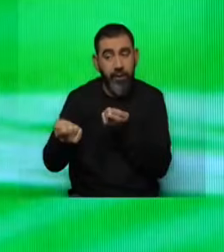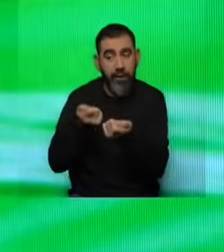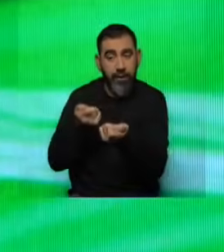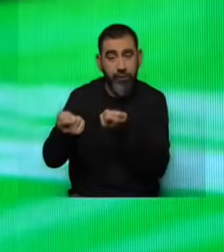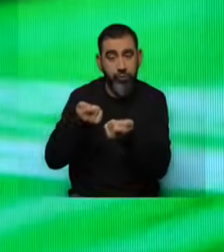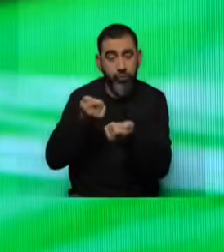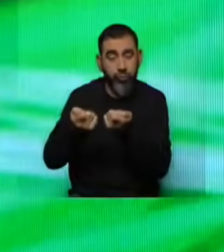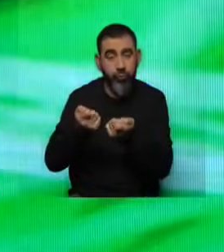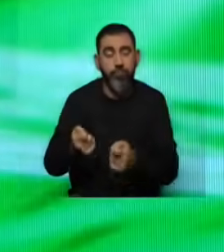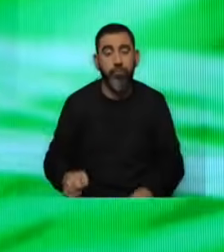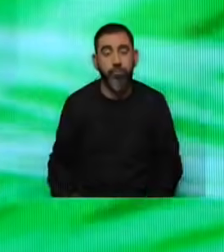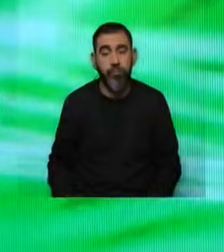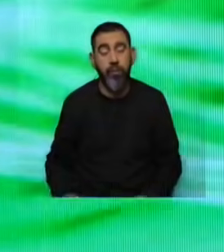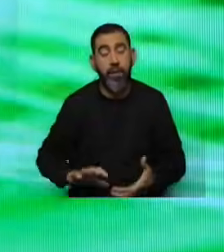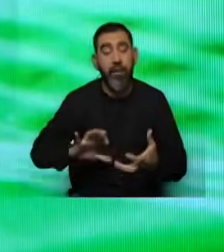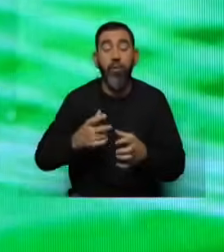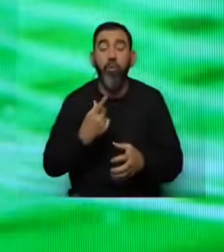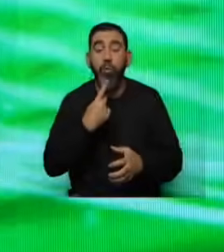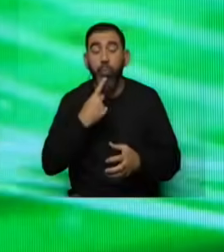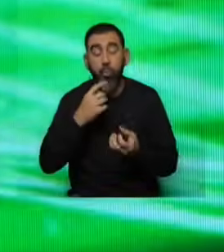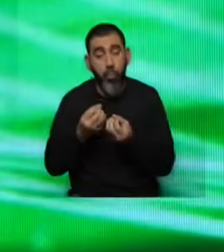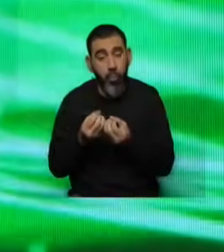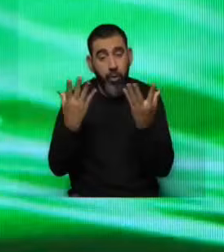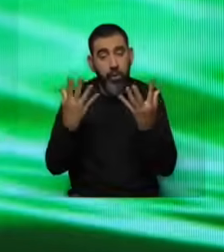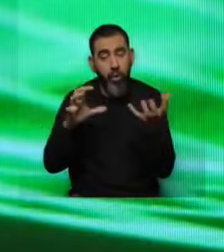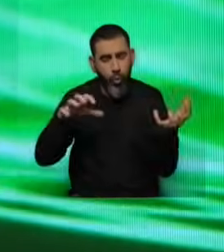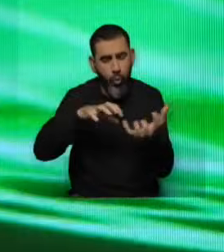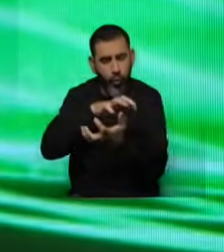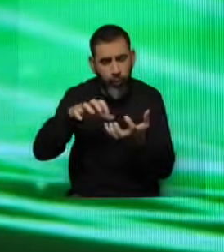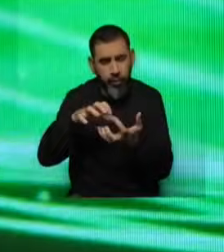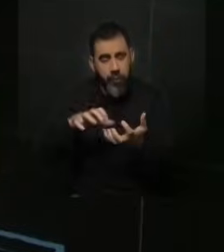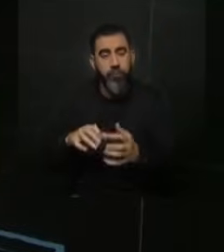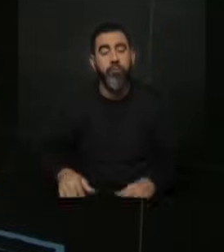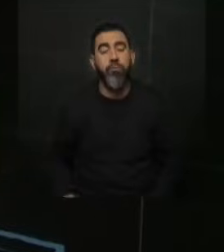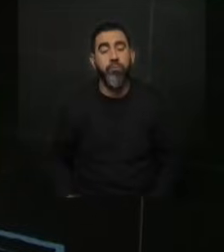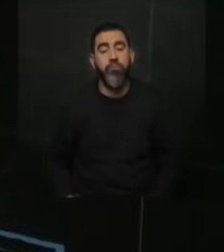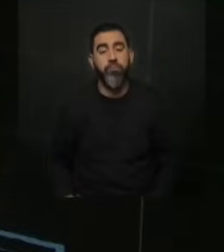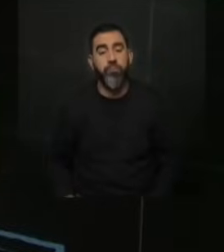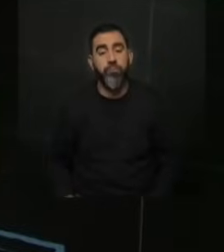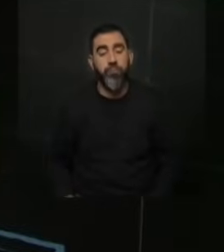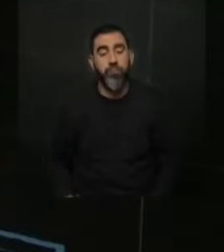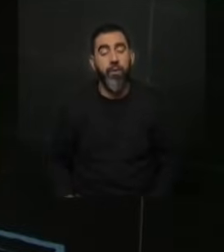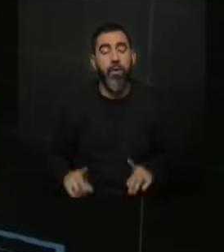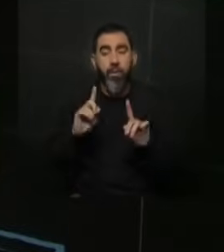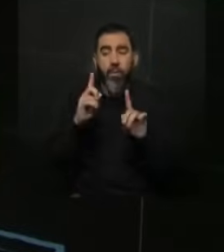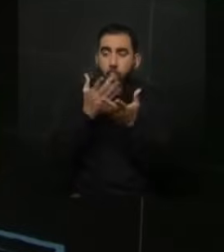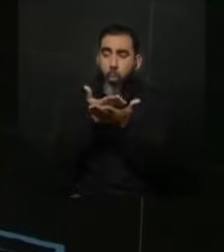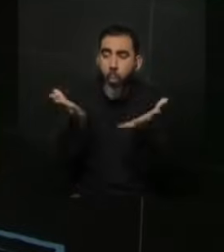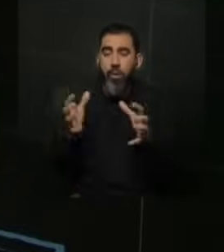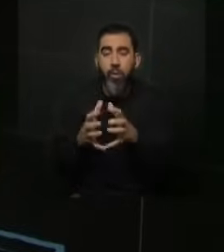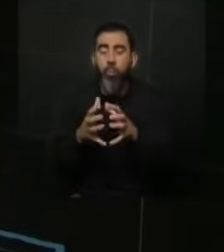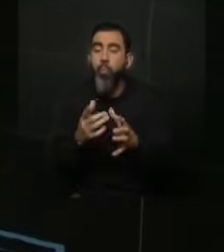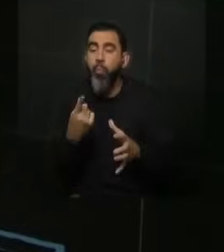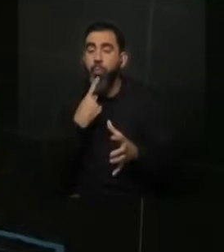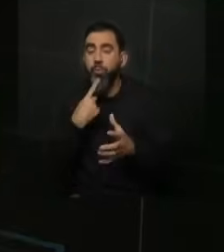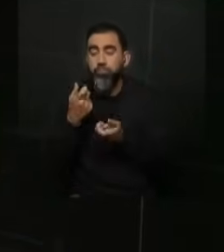es es Es de crisis política aguda es de conflicto es de crispación nos parecía quear una señal todos los partidos políticos